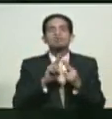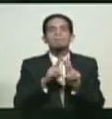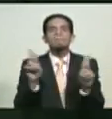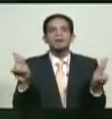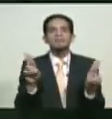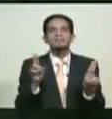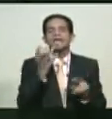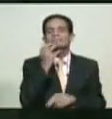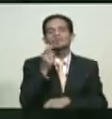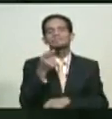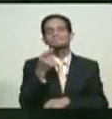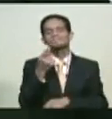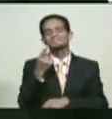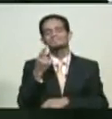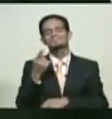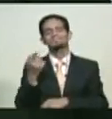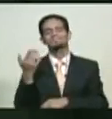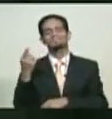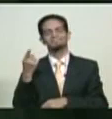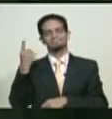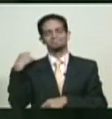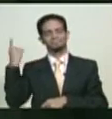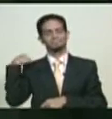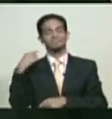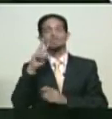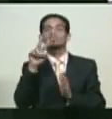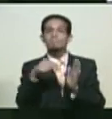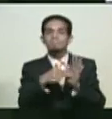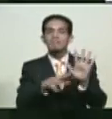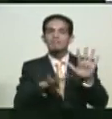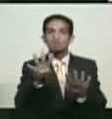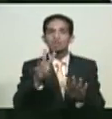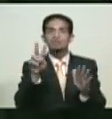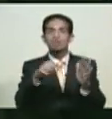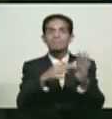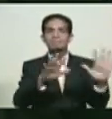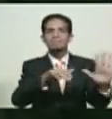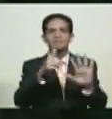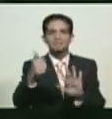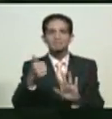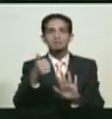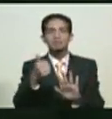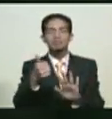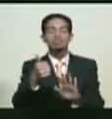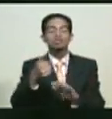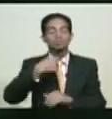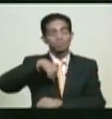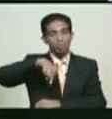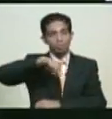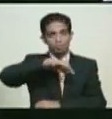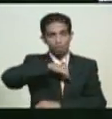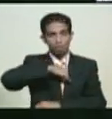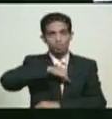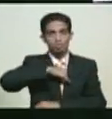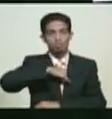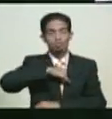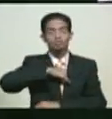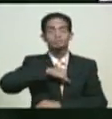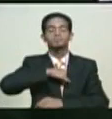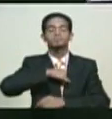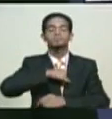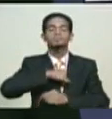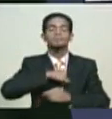2014 en 2016 la cámara se dio más de 10 mil espacios para los micros por la paz